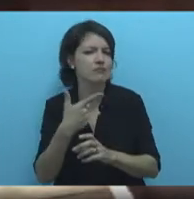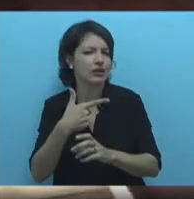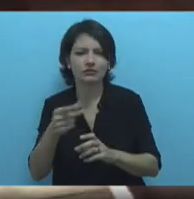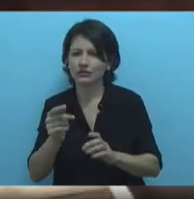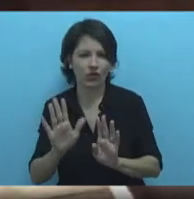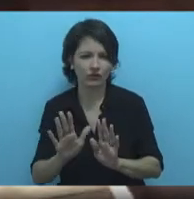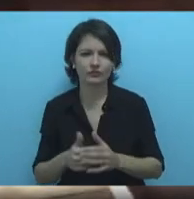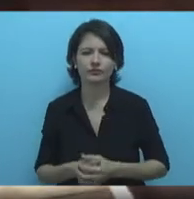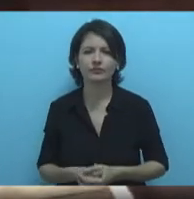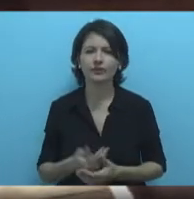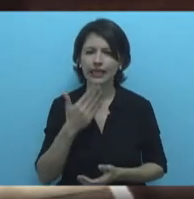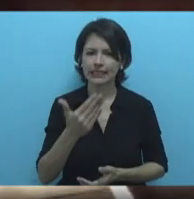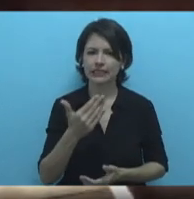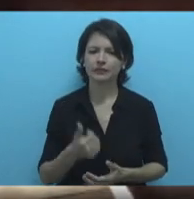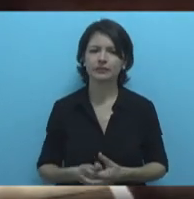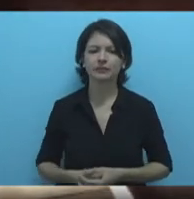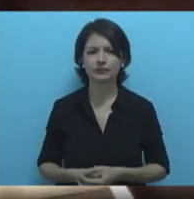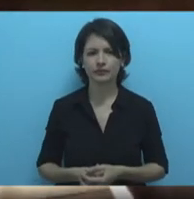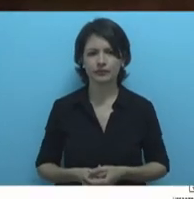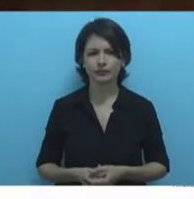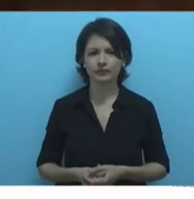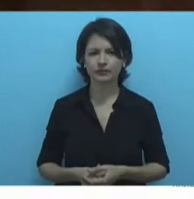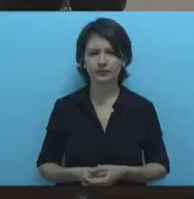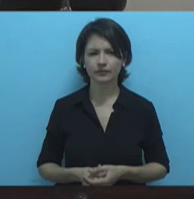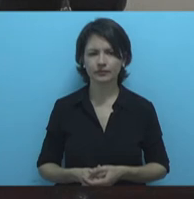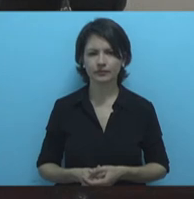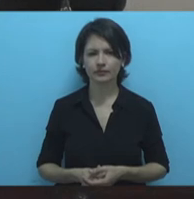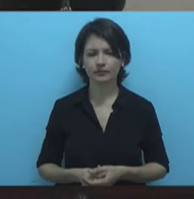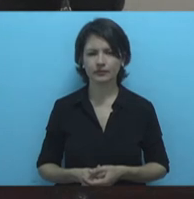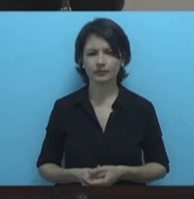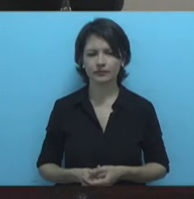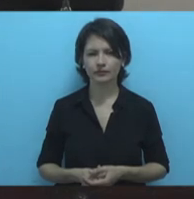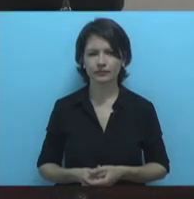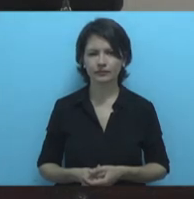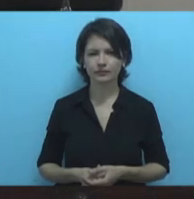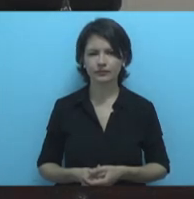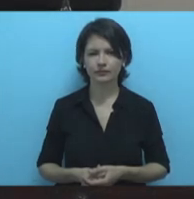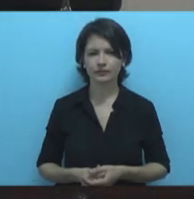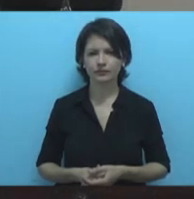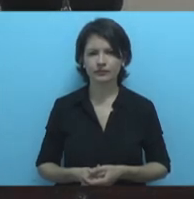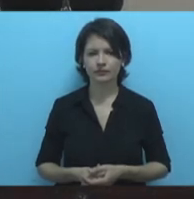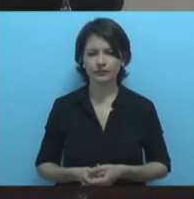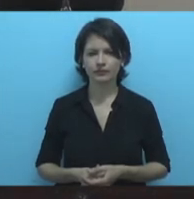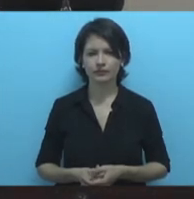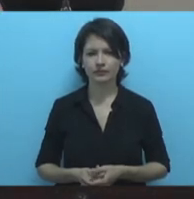forma a la que debe hacerse muchas gracias hacia el diputado diputada mónica peralta